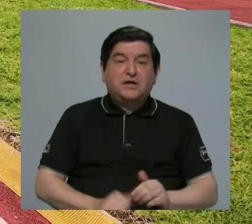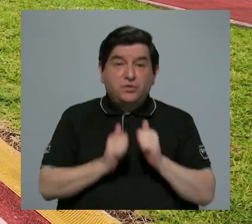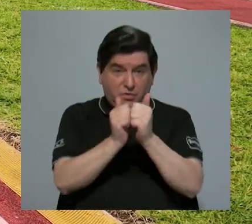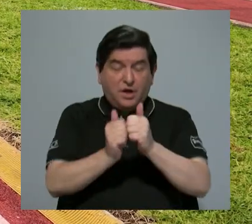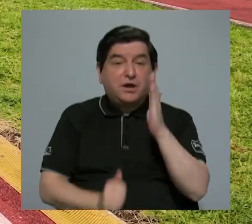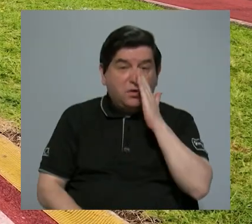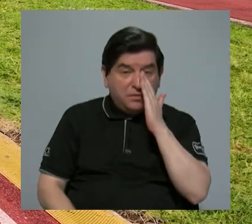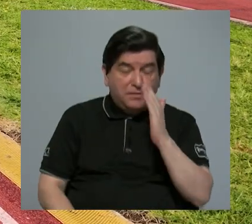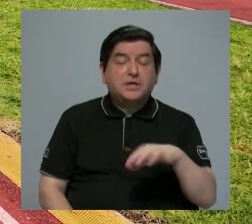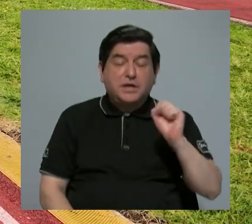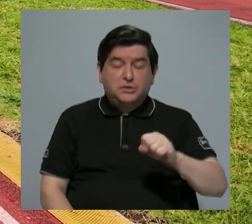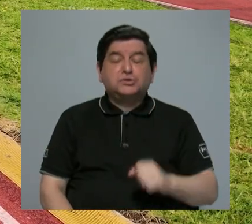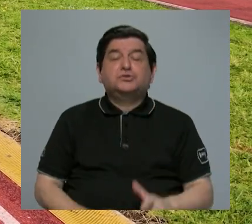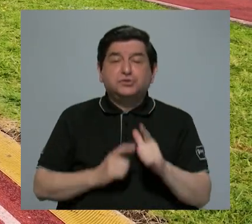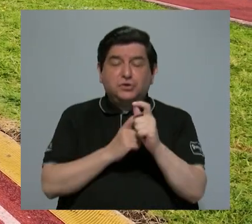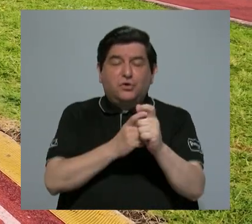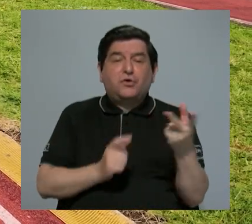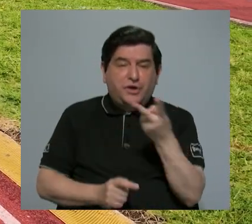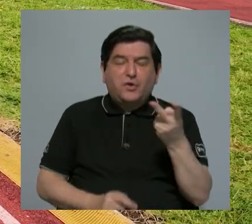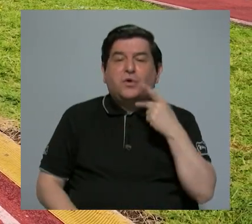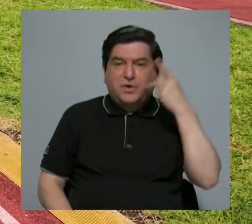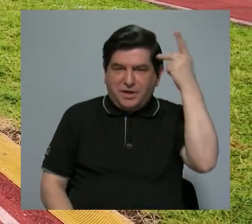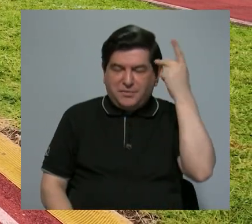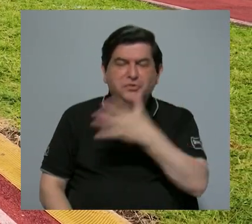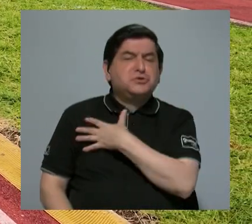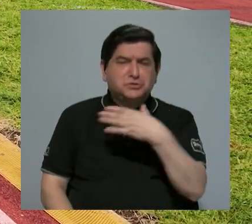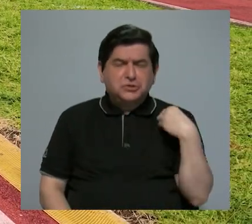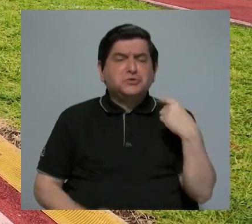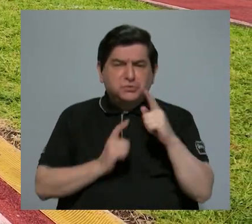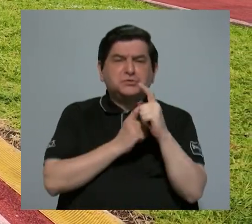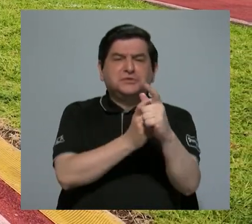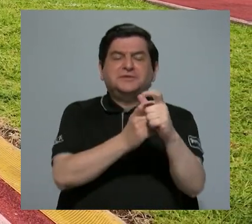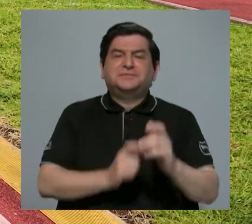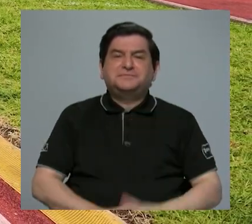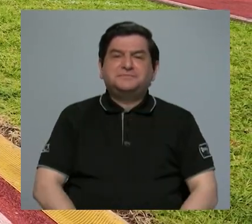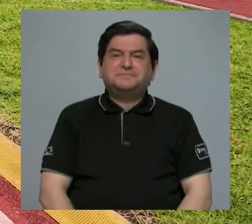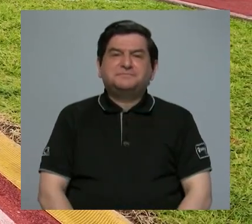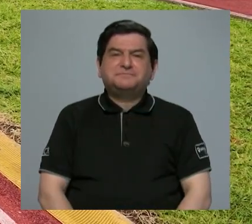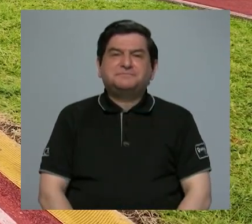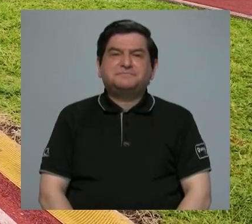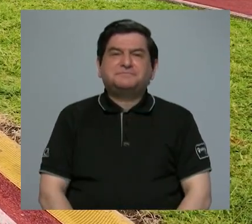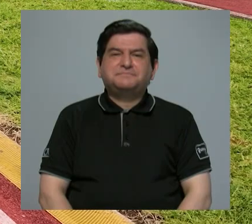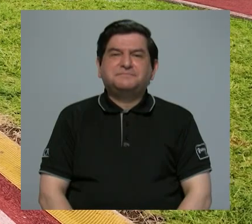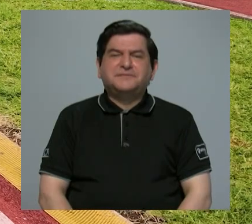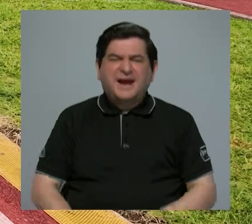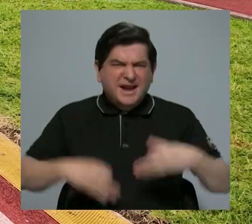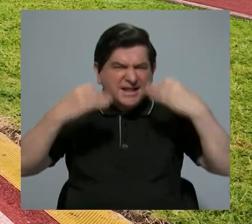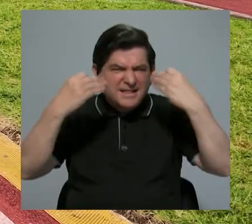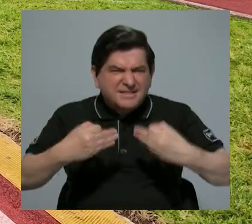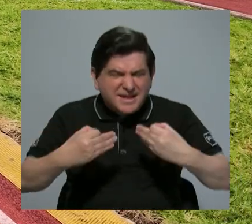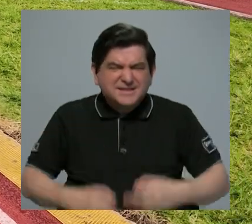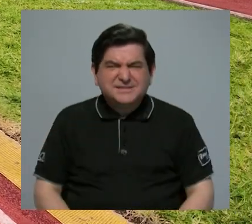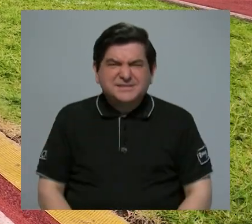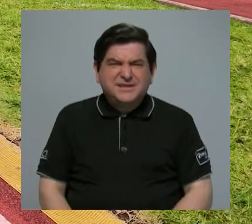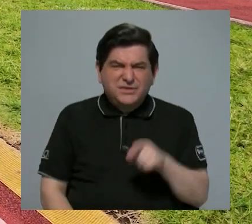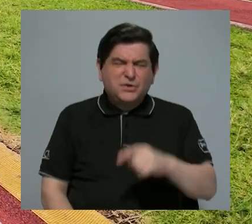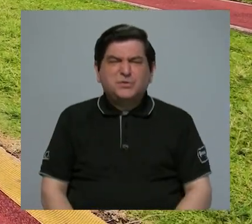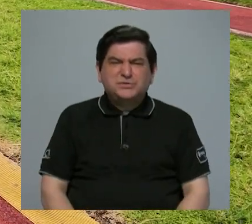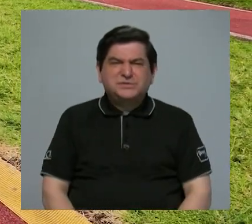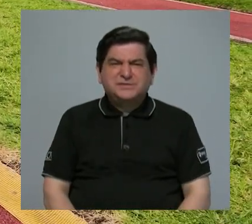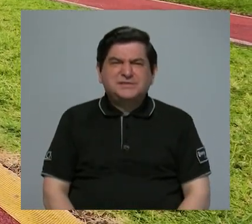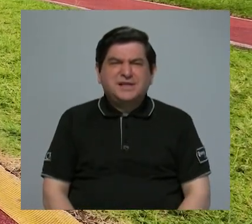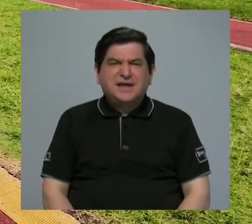mamá? Sí, corría mucho con mis papás, con ambos, a los dos les gusta mucho correr. ¿Por qué decidió dedicarse al medio